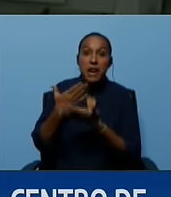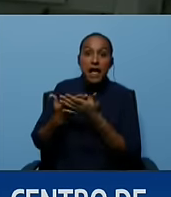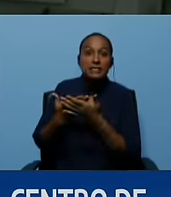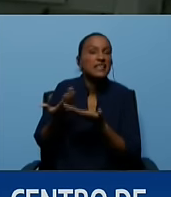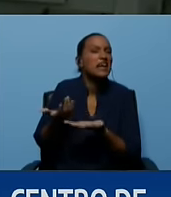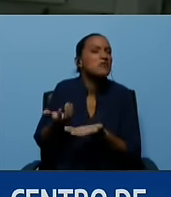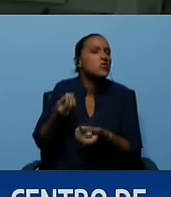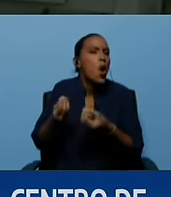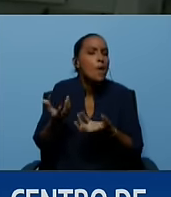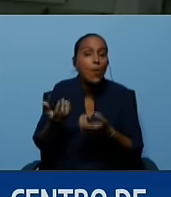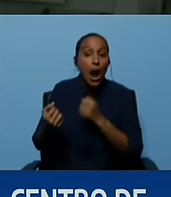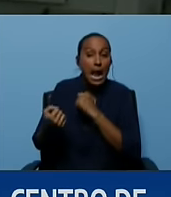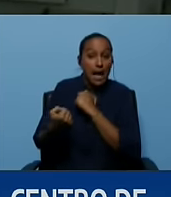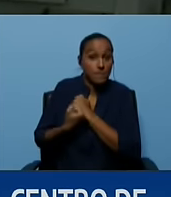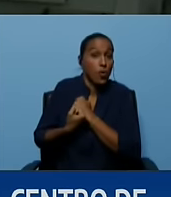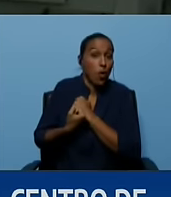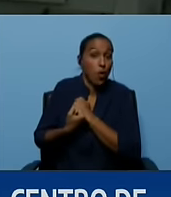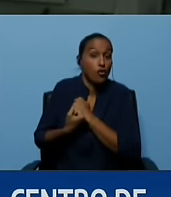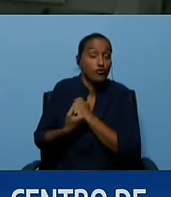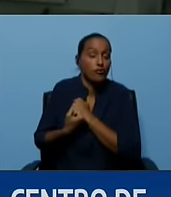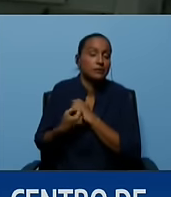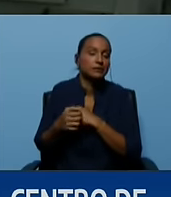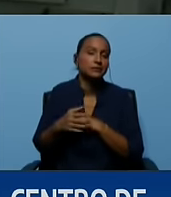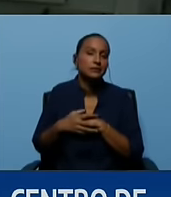recibido. Yo pudiera